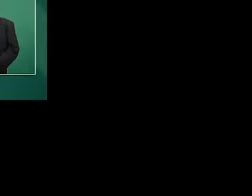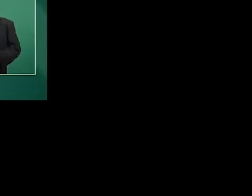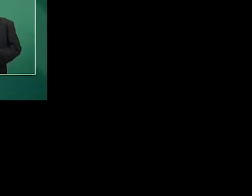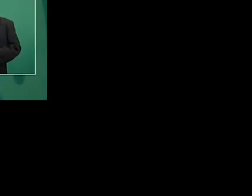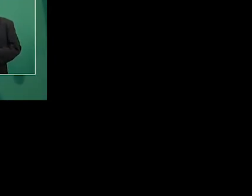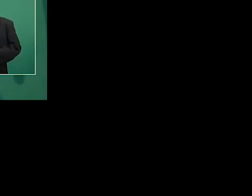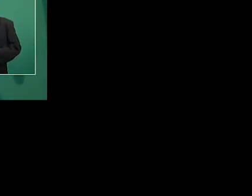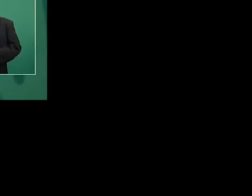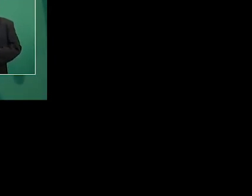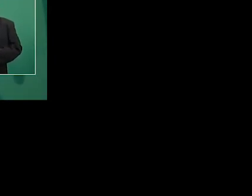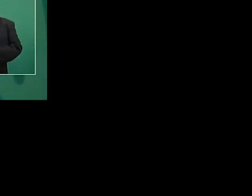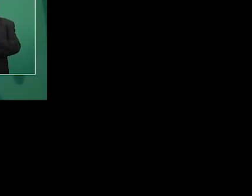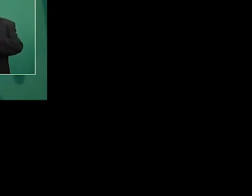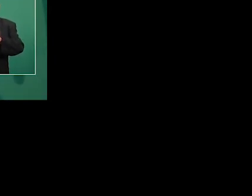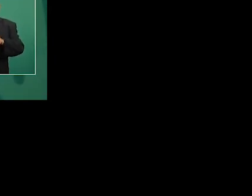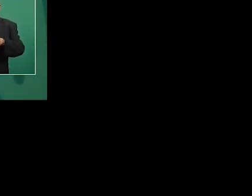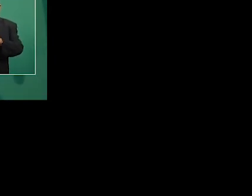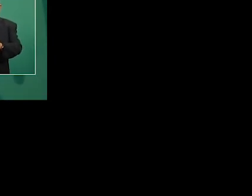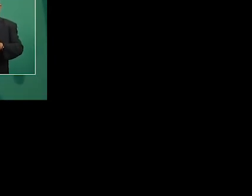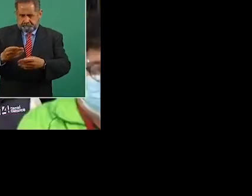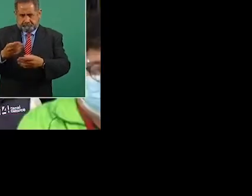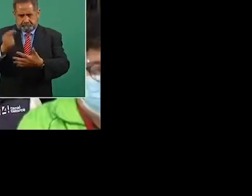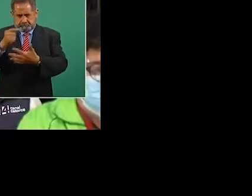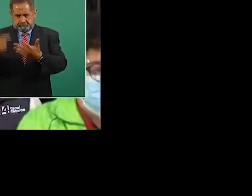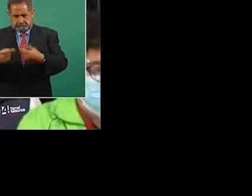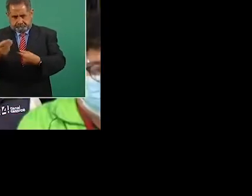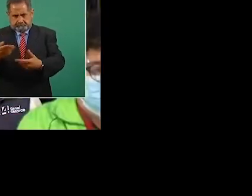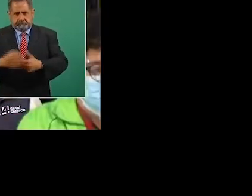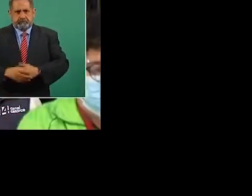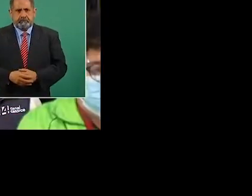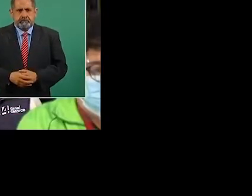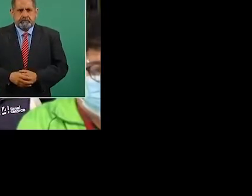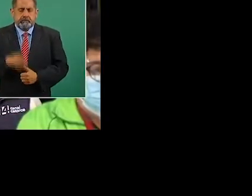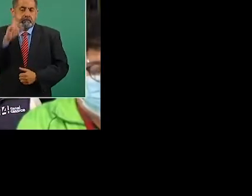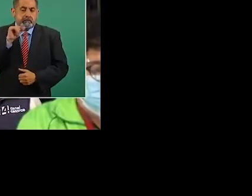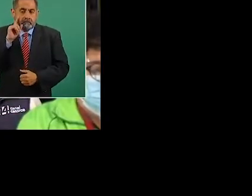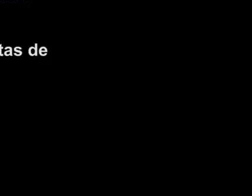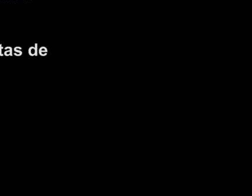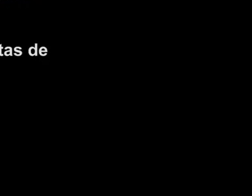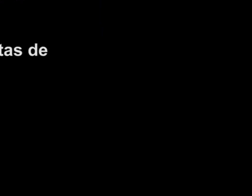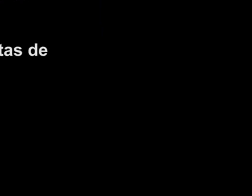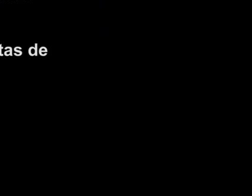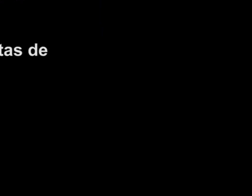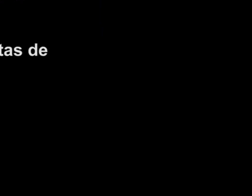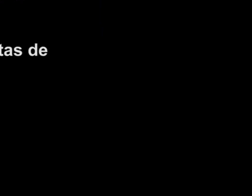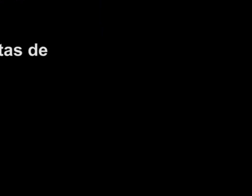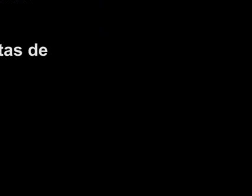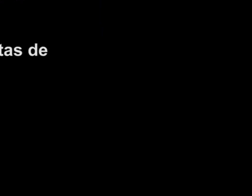informarte bien sobre esta situación para mañana, si te parece.